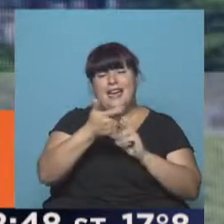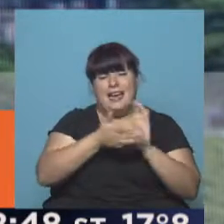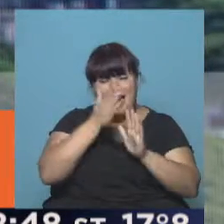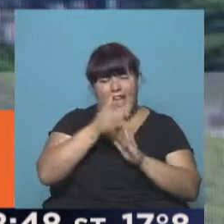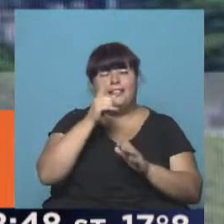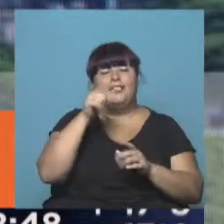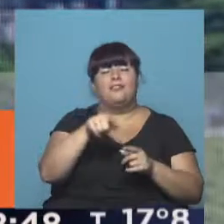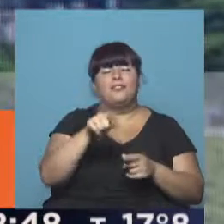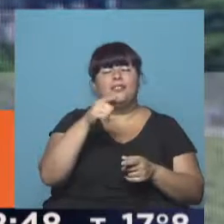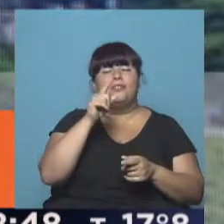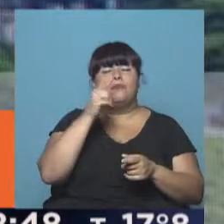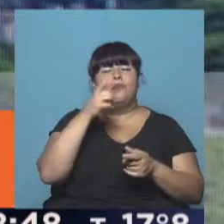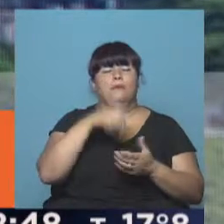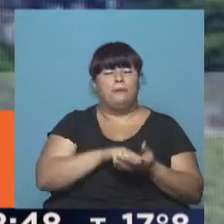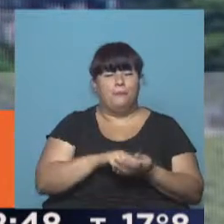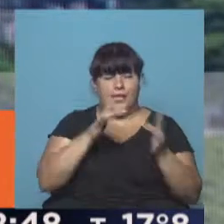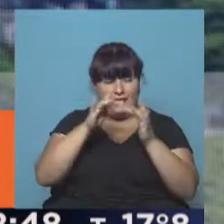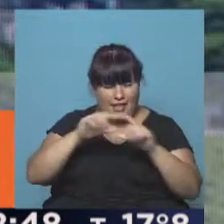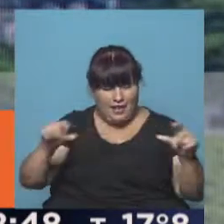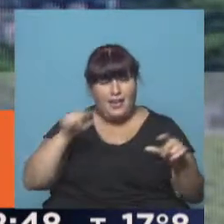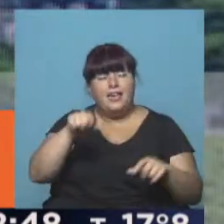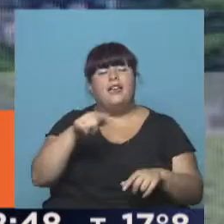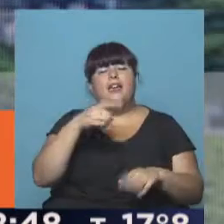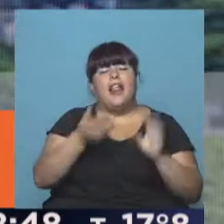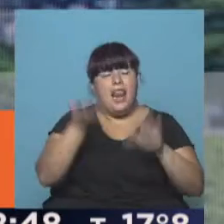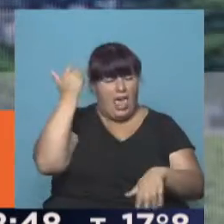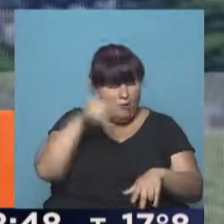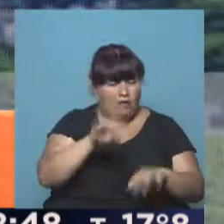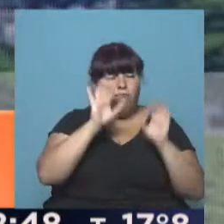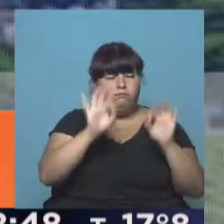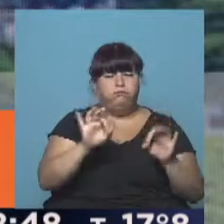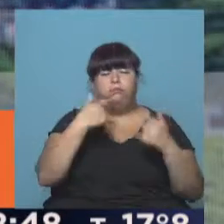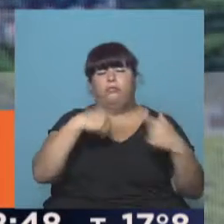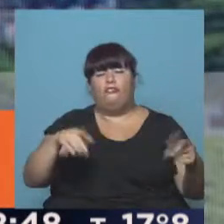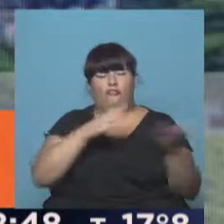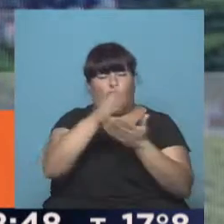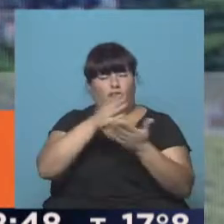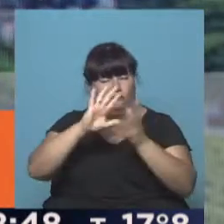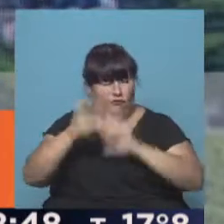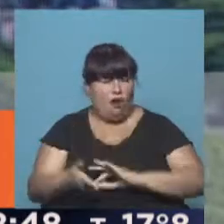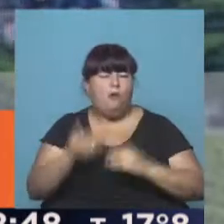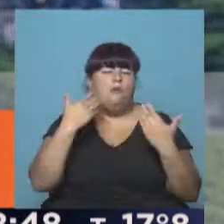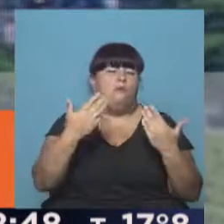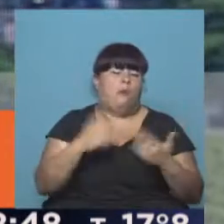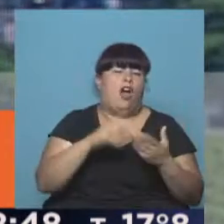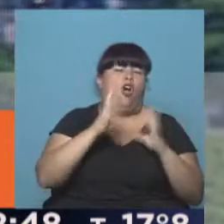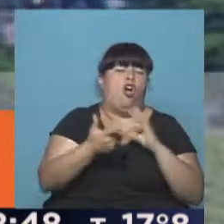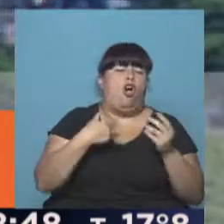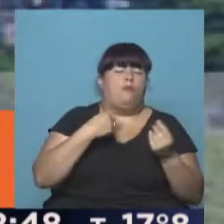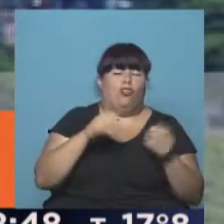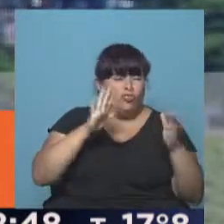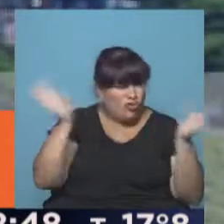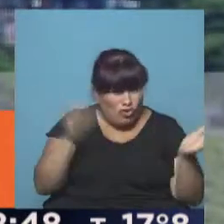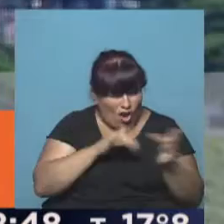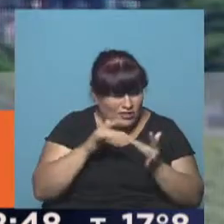buenosaires.gov.ar emprendedores y ahí la van a encontrar se dan de alta y pueden cursar distintos módulos que tiene que ver con cómo defino